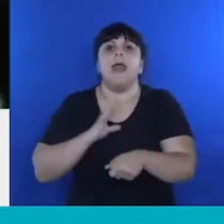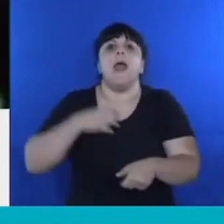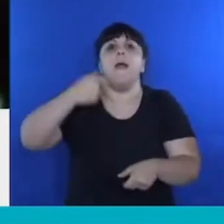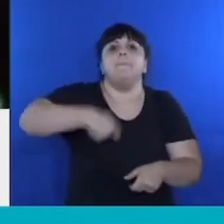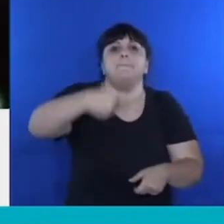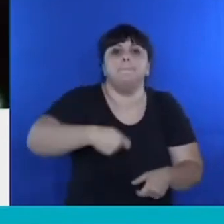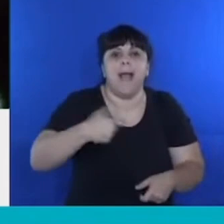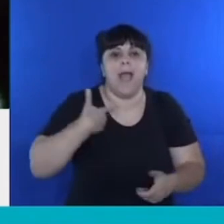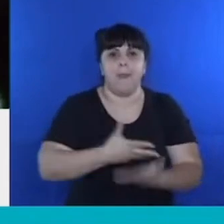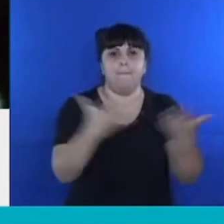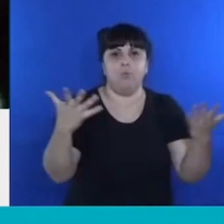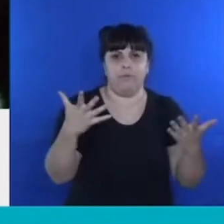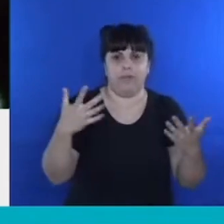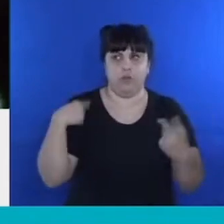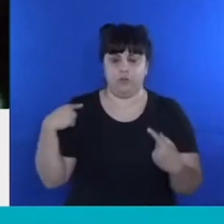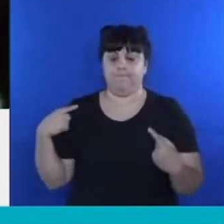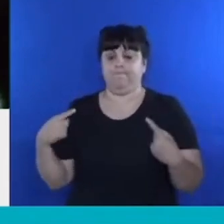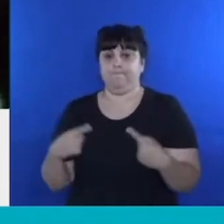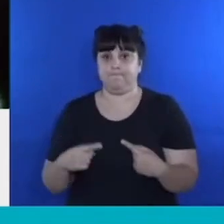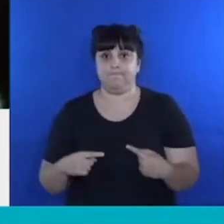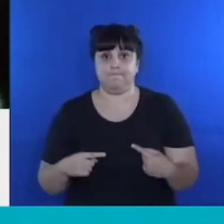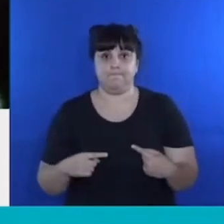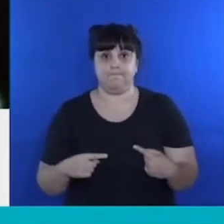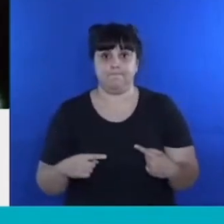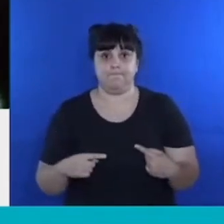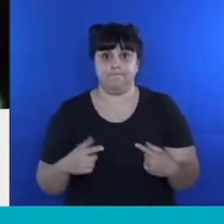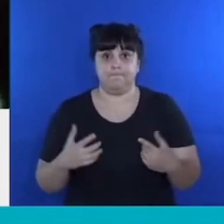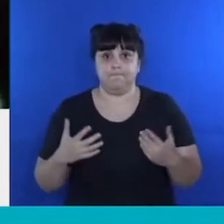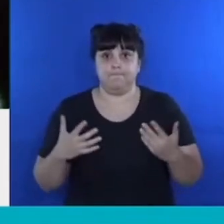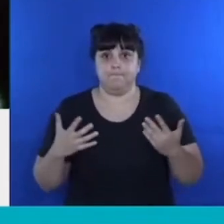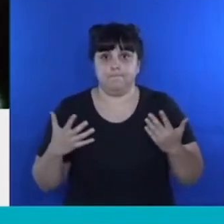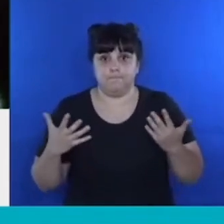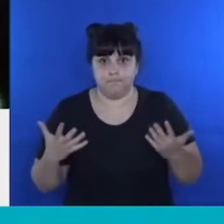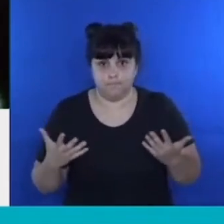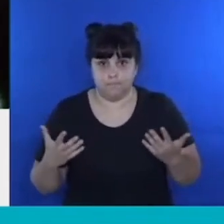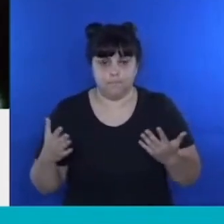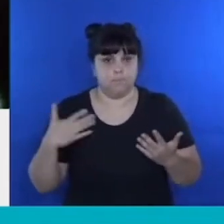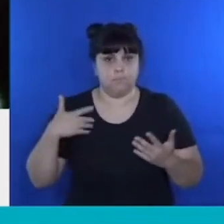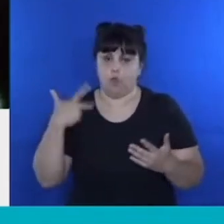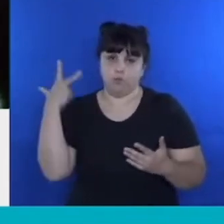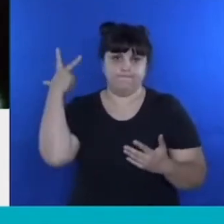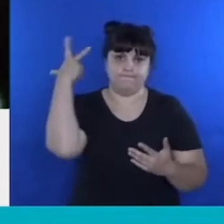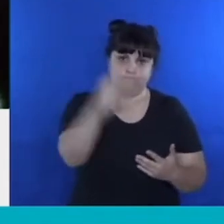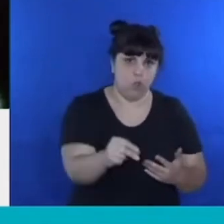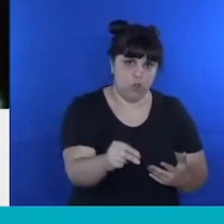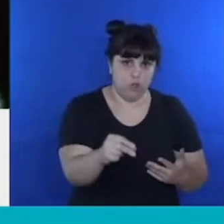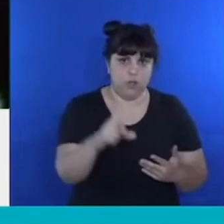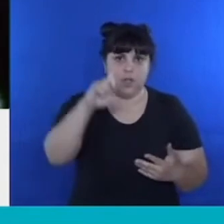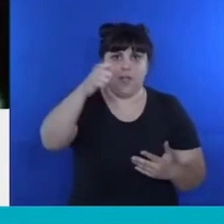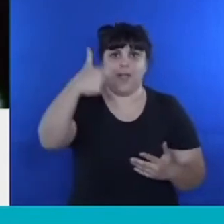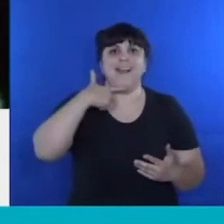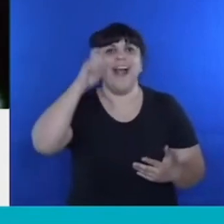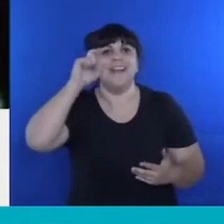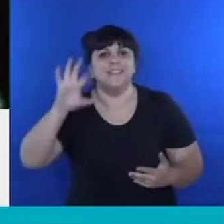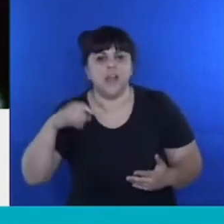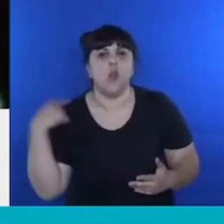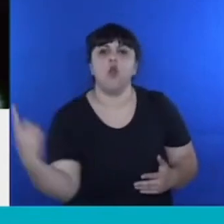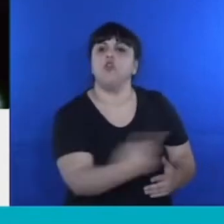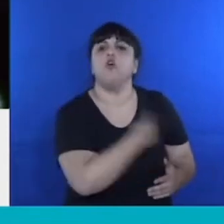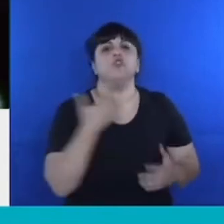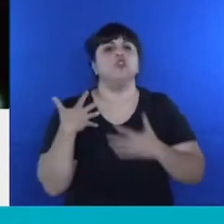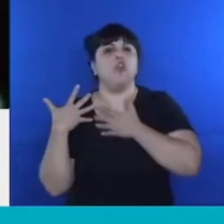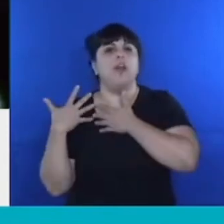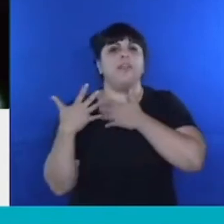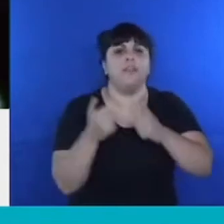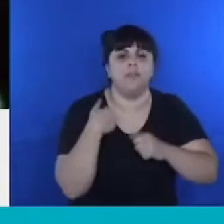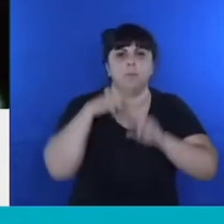el sistema público. Por el vértice me opongo a lo que decía Castelo, nosotros defendemos un